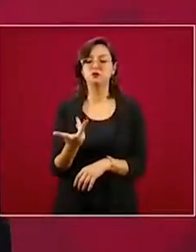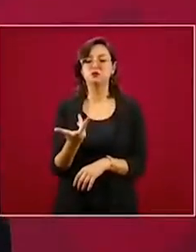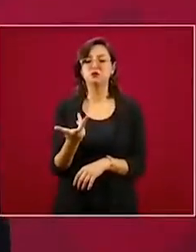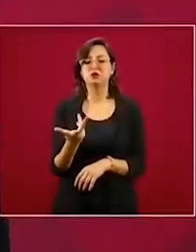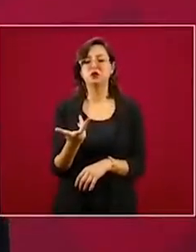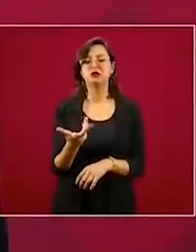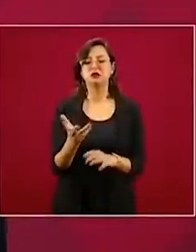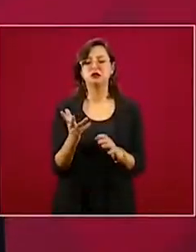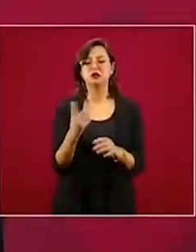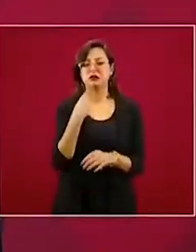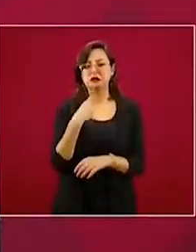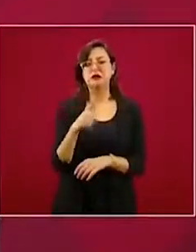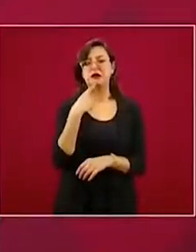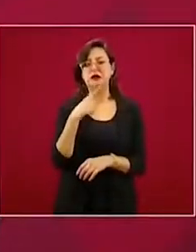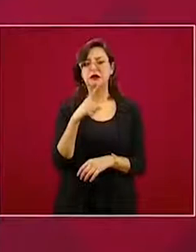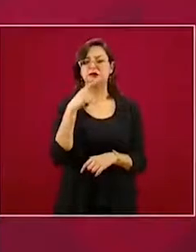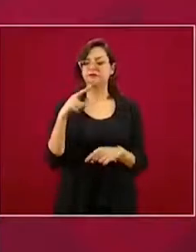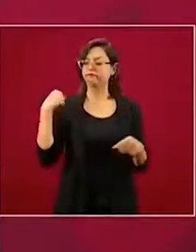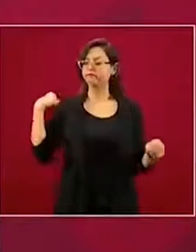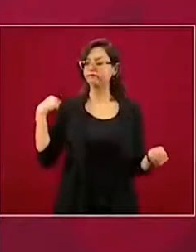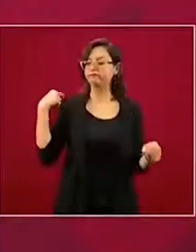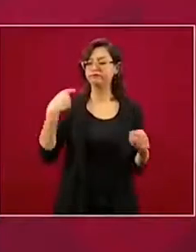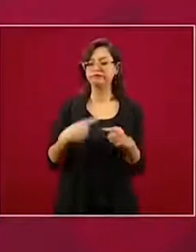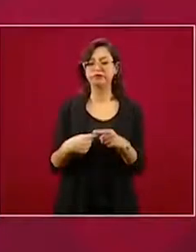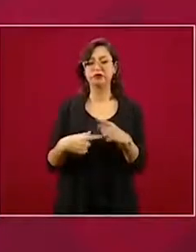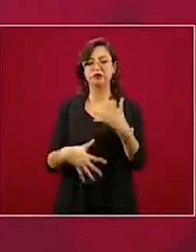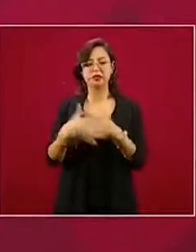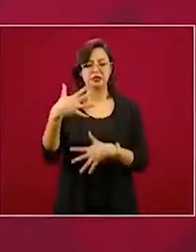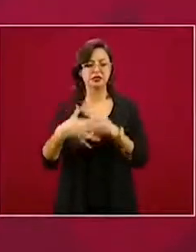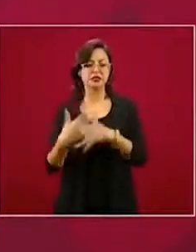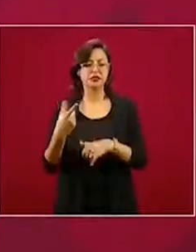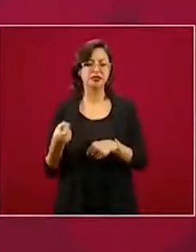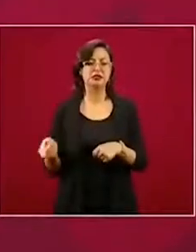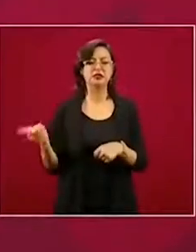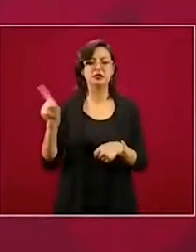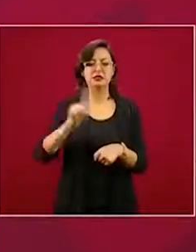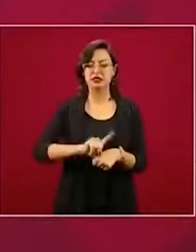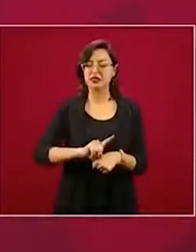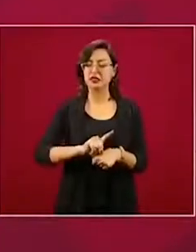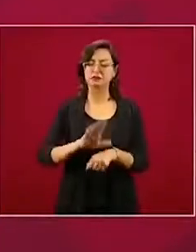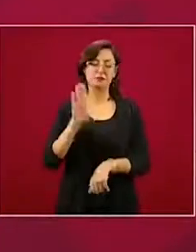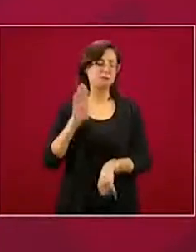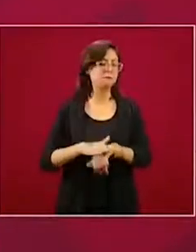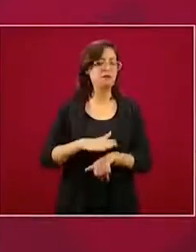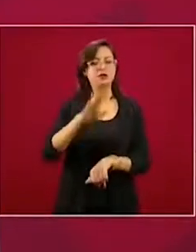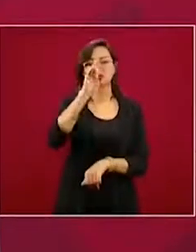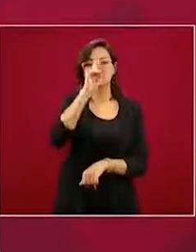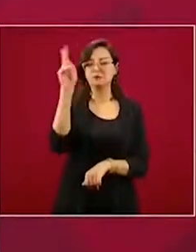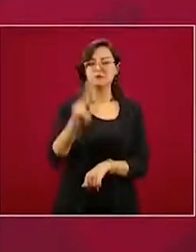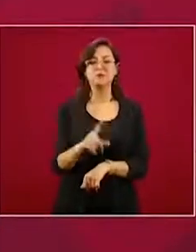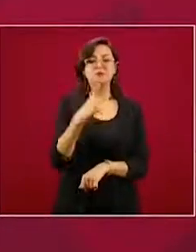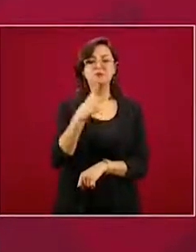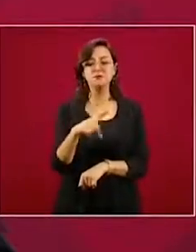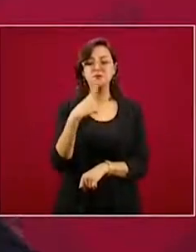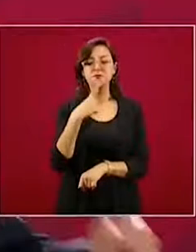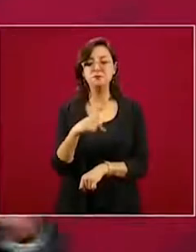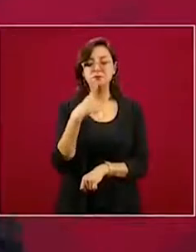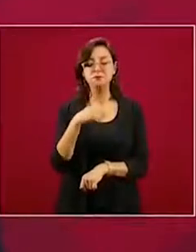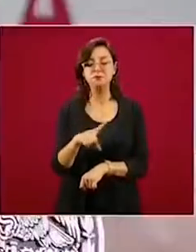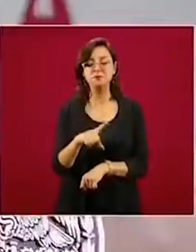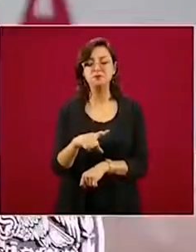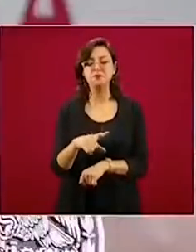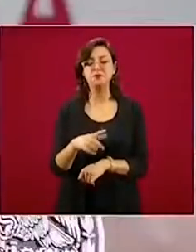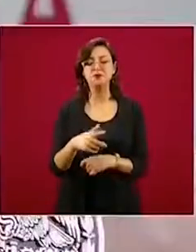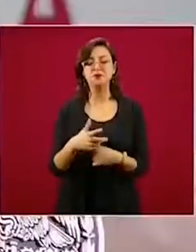algunas semanas, hace 15 días, fue el pico de quejas en este tema.